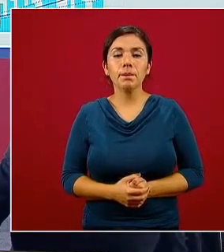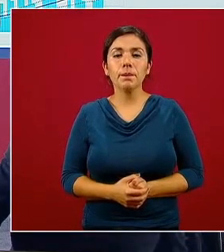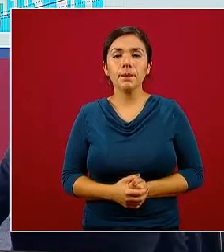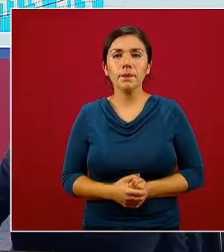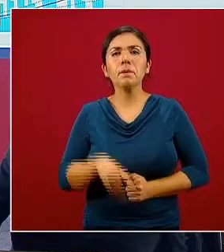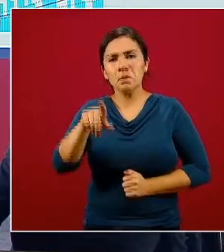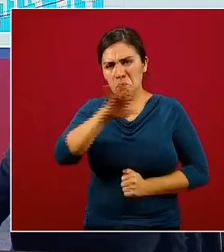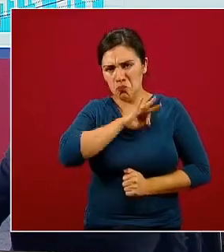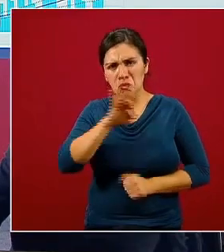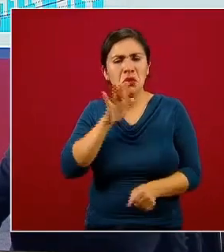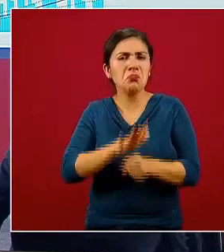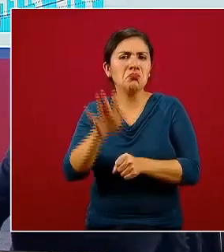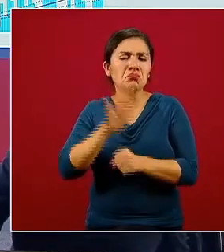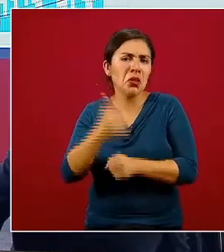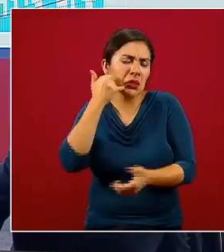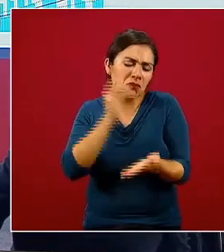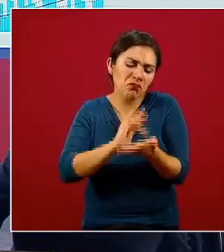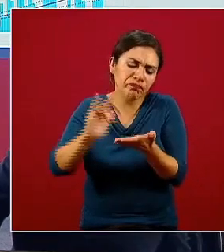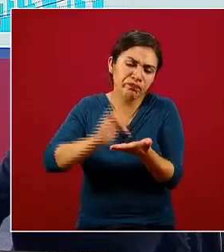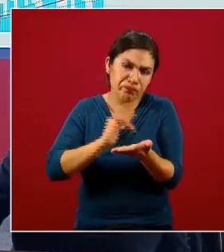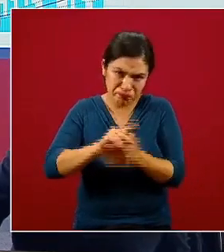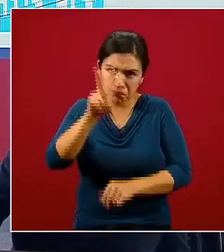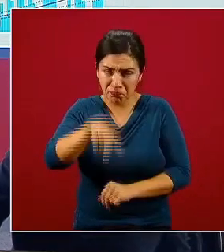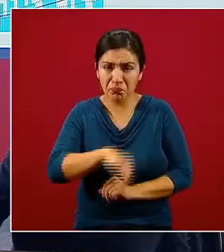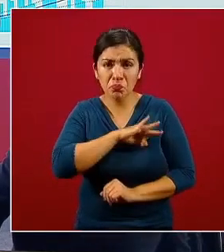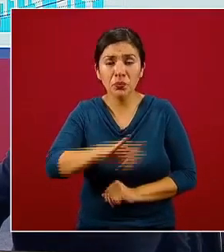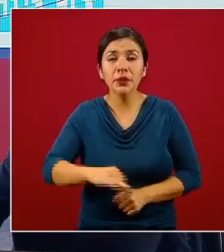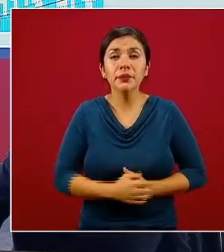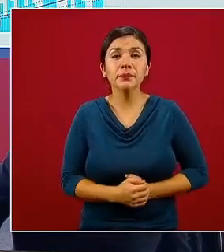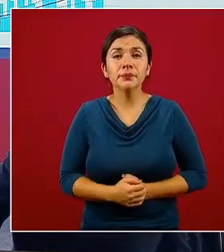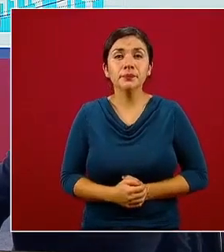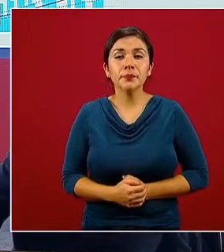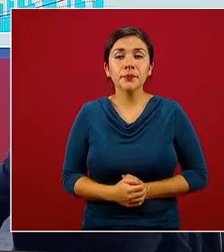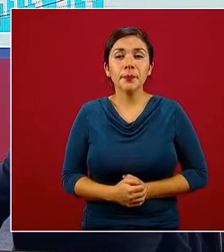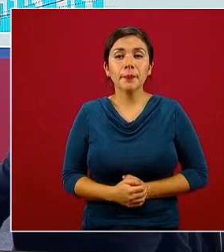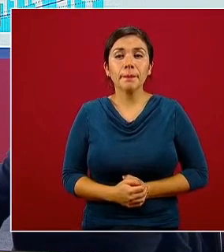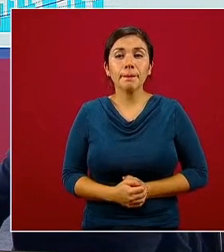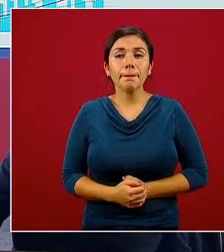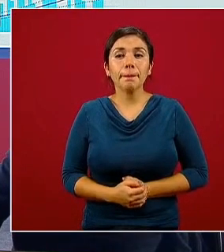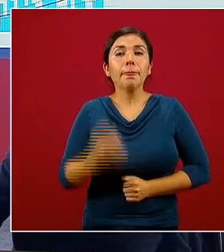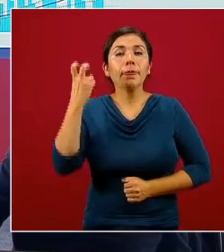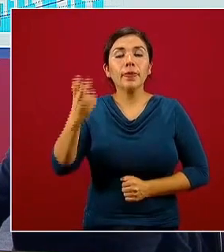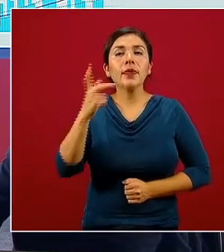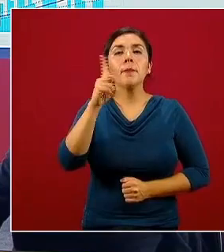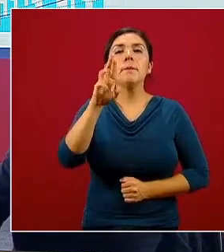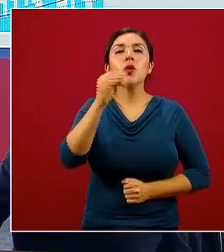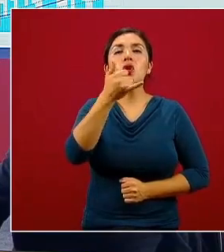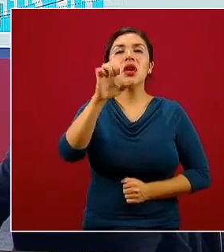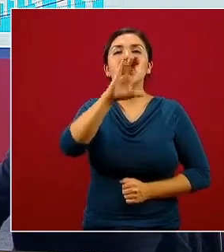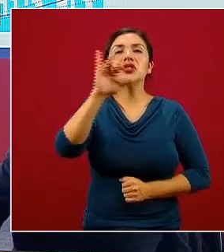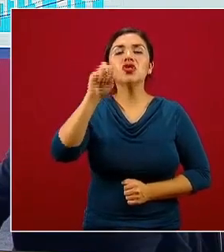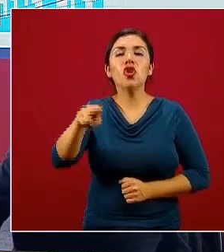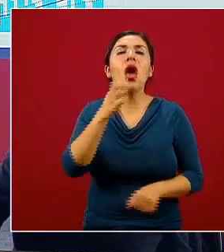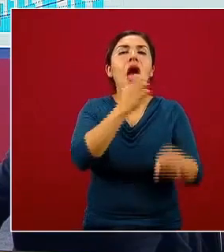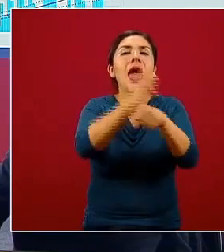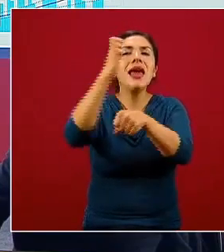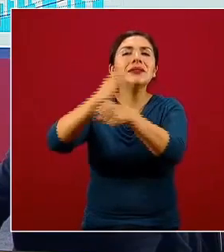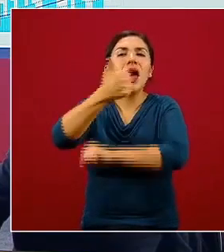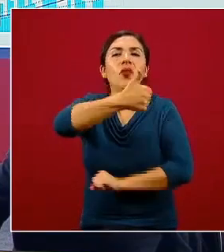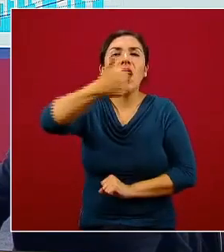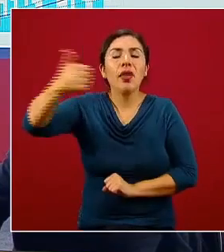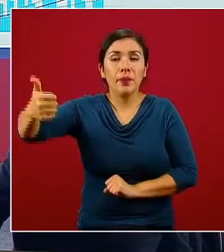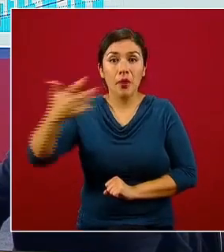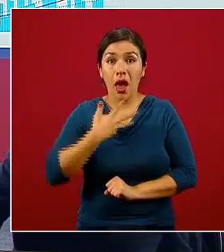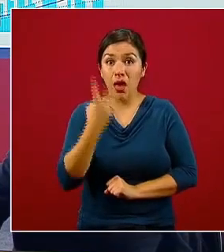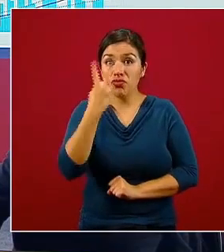háganlo desde sus celulares también. Entonces, aquí vemos las proyecciones por estado, ¿no? Tenemos